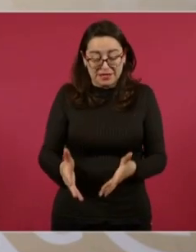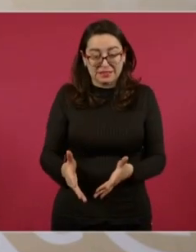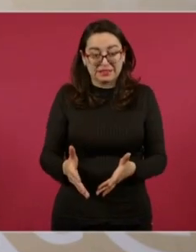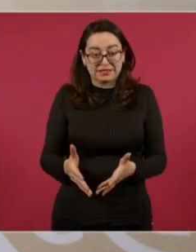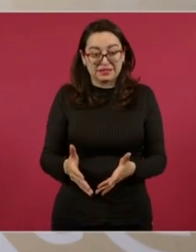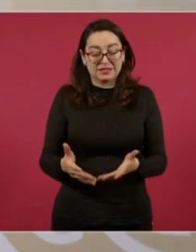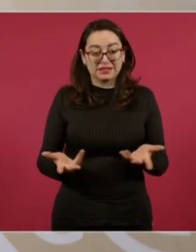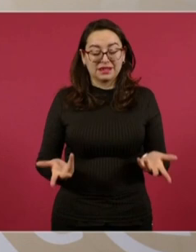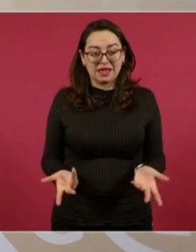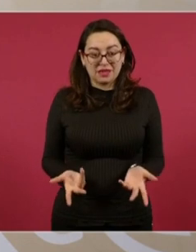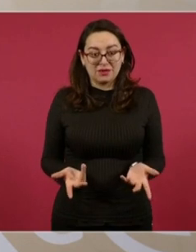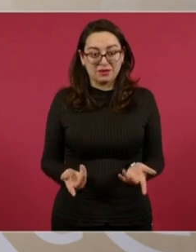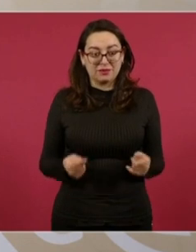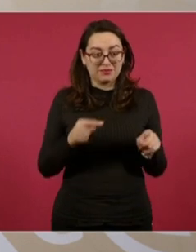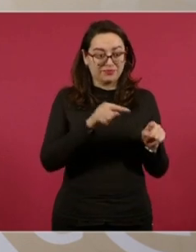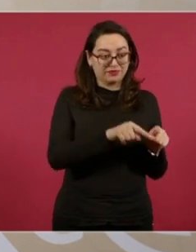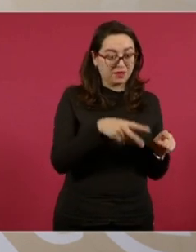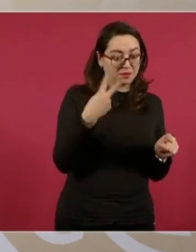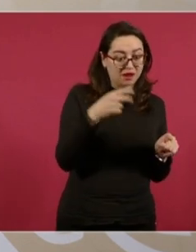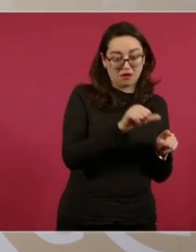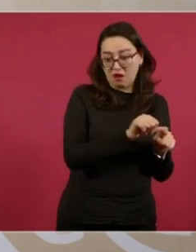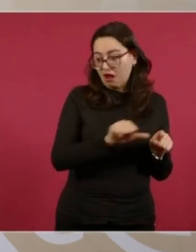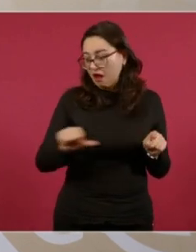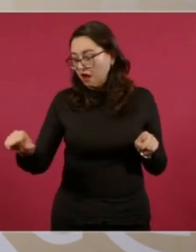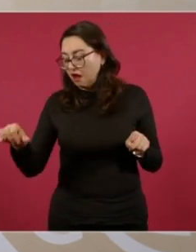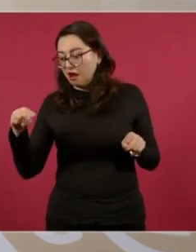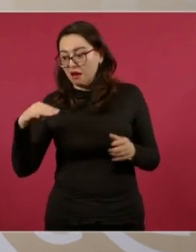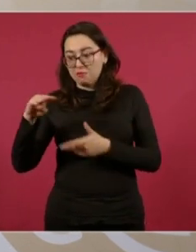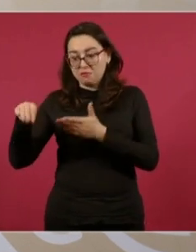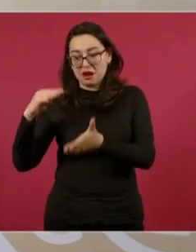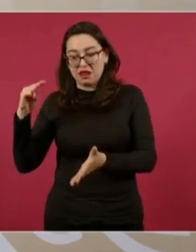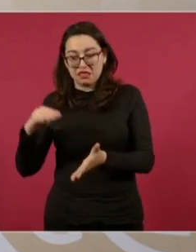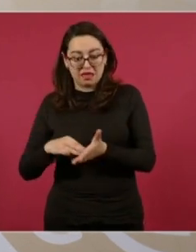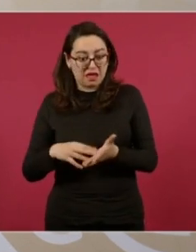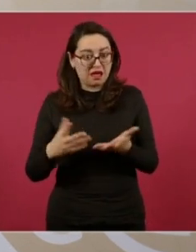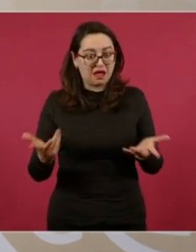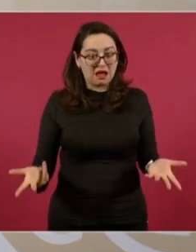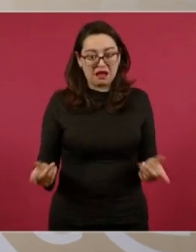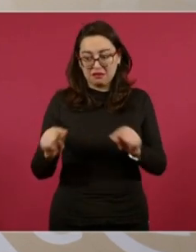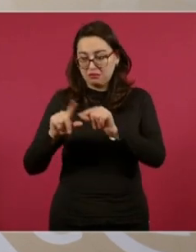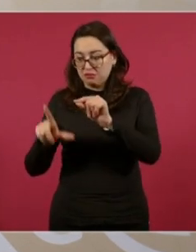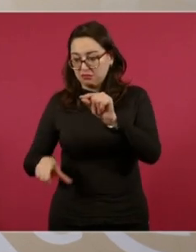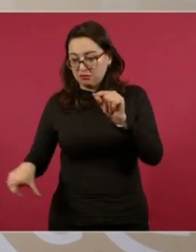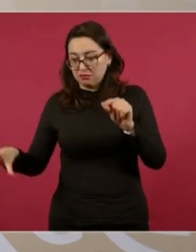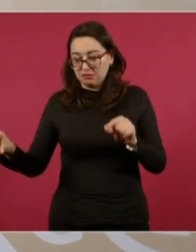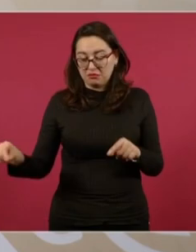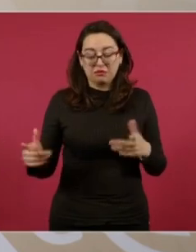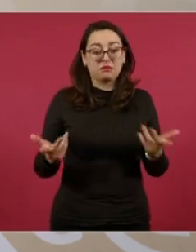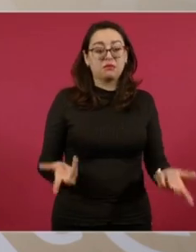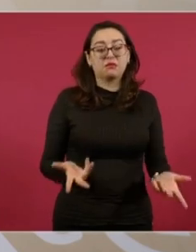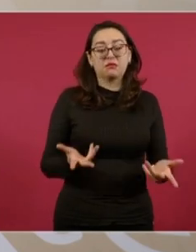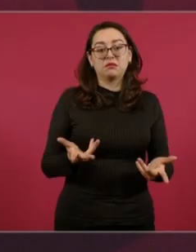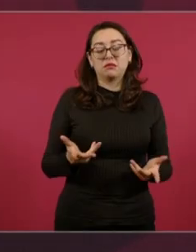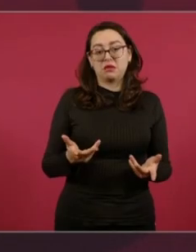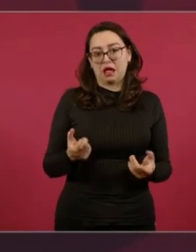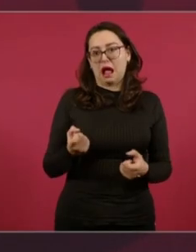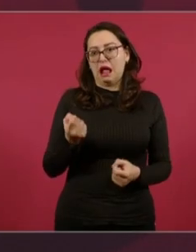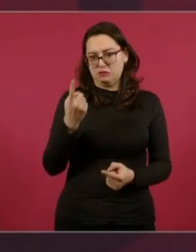Los Tuxtla hasta la península por barco,